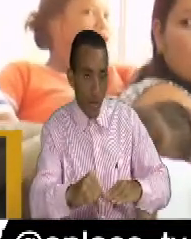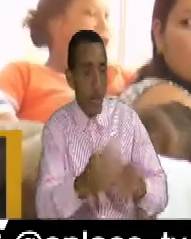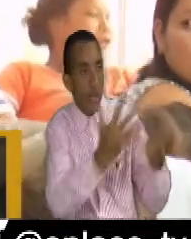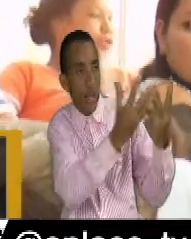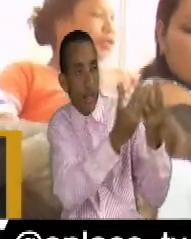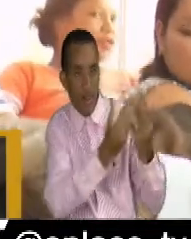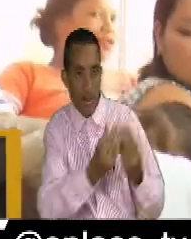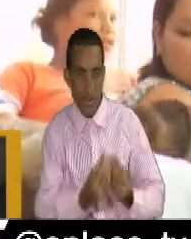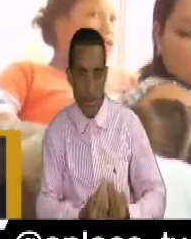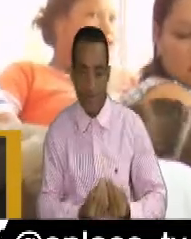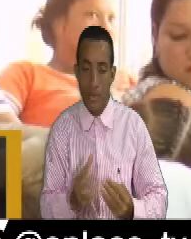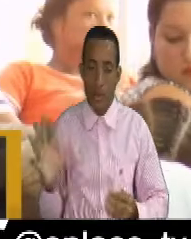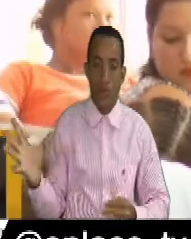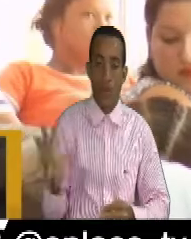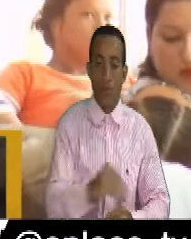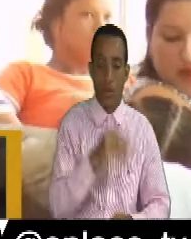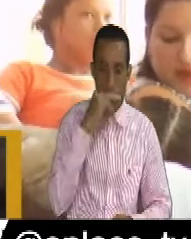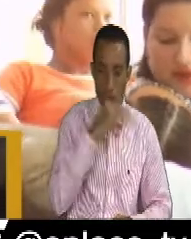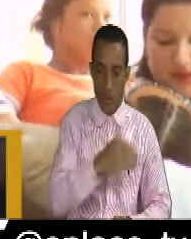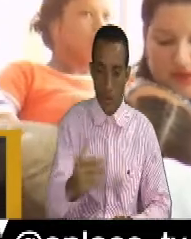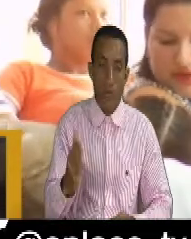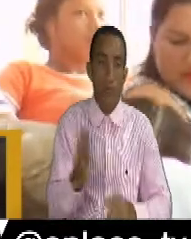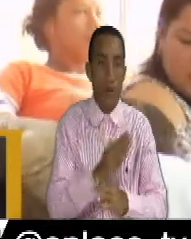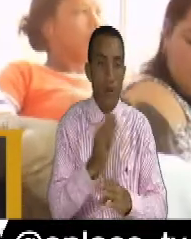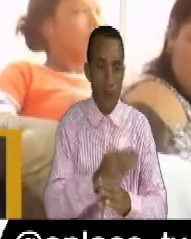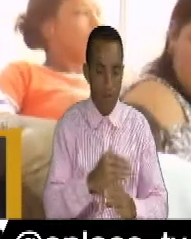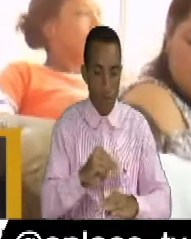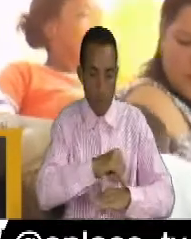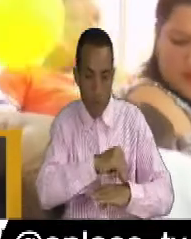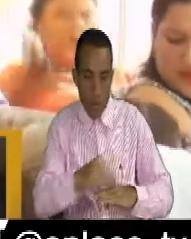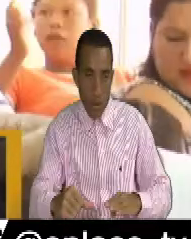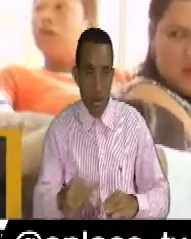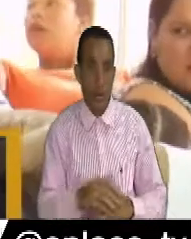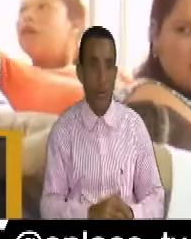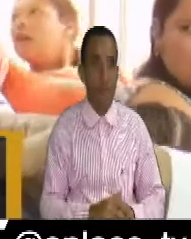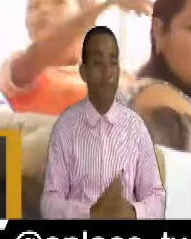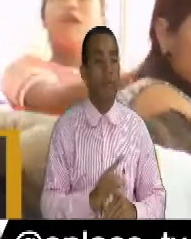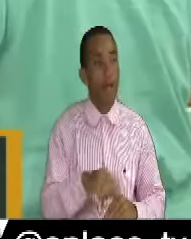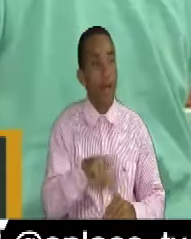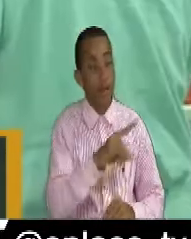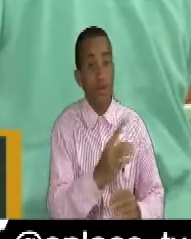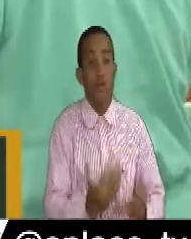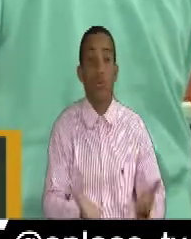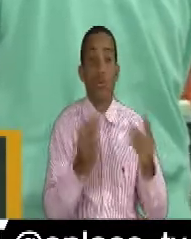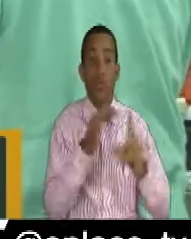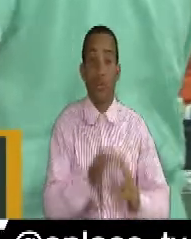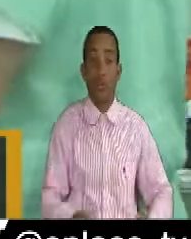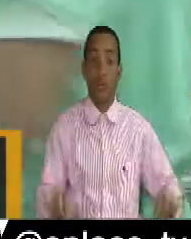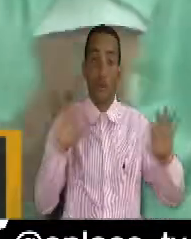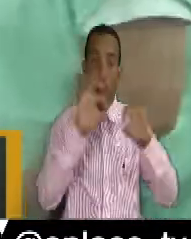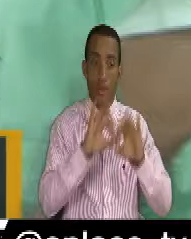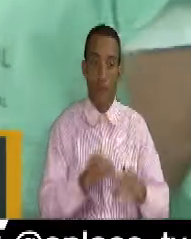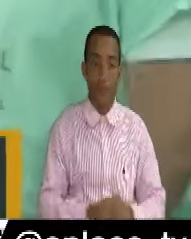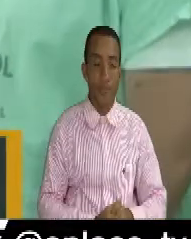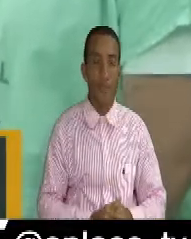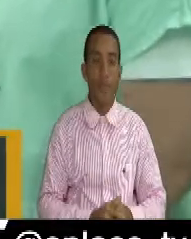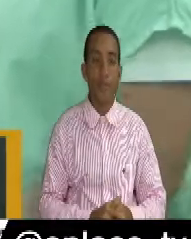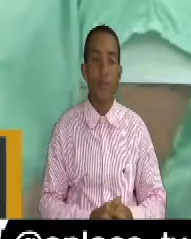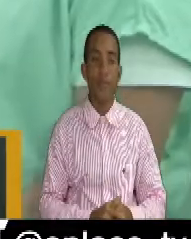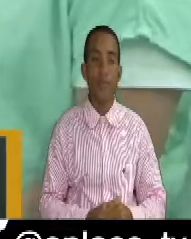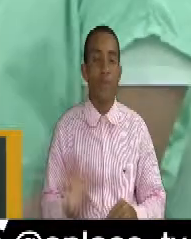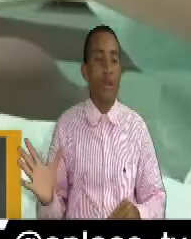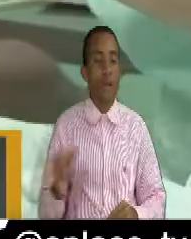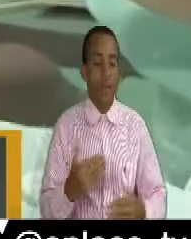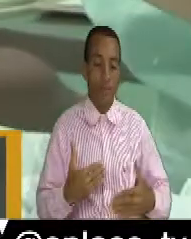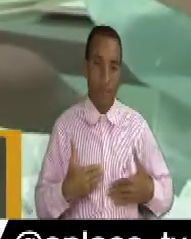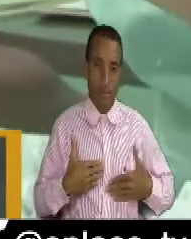reparar a todos estos niños que tienen ese problema, y ellos, pues sin ellos no lo podríamos hacer, ¿no? Esta noble labor permitirá llevar la alegría al corazón